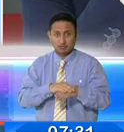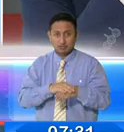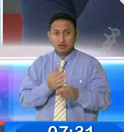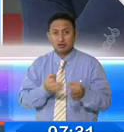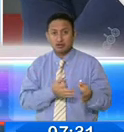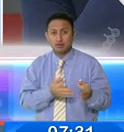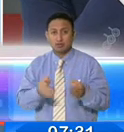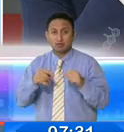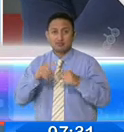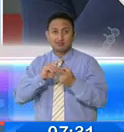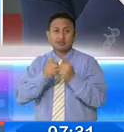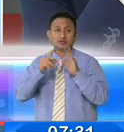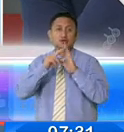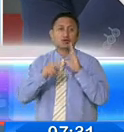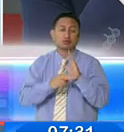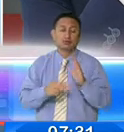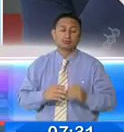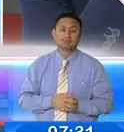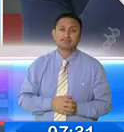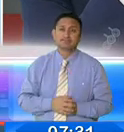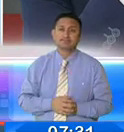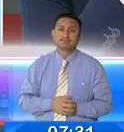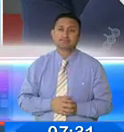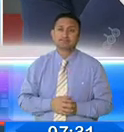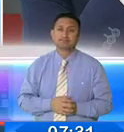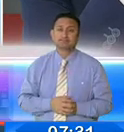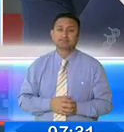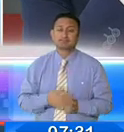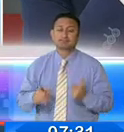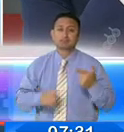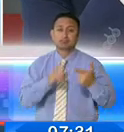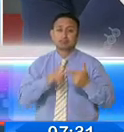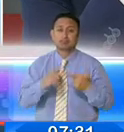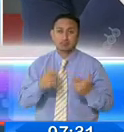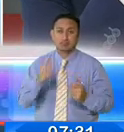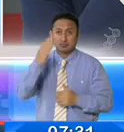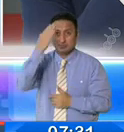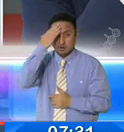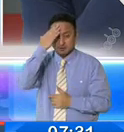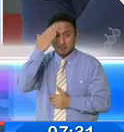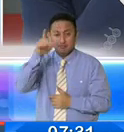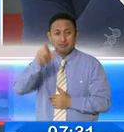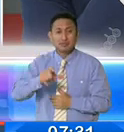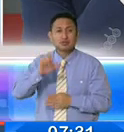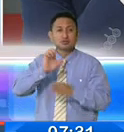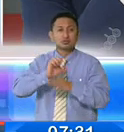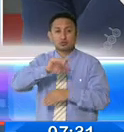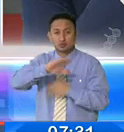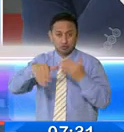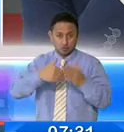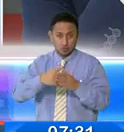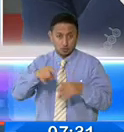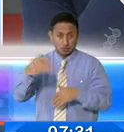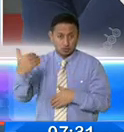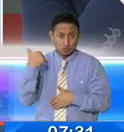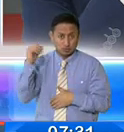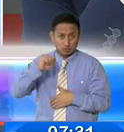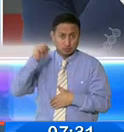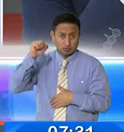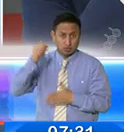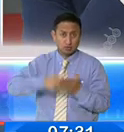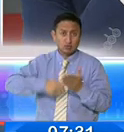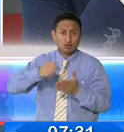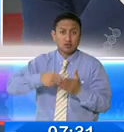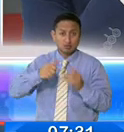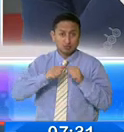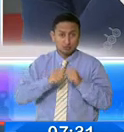cambios normativos? Y en segundo lugar, identificar adecuadamente a todos los ecuatorianos que tienen el derecho a ese contrato definitivo,